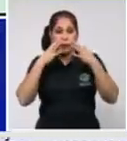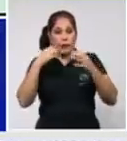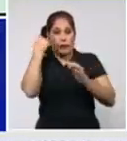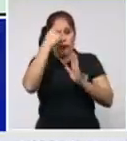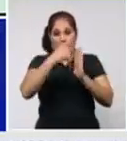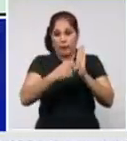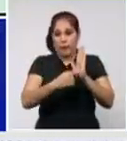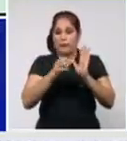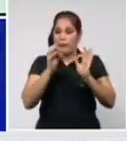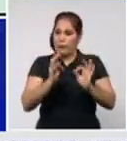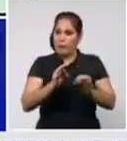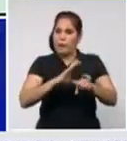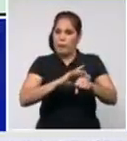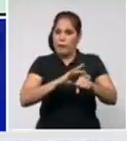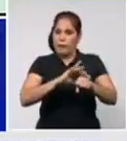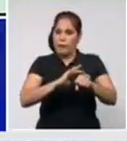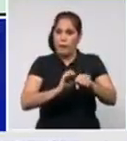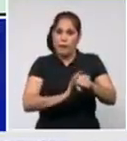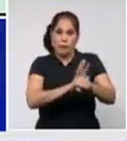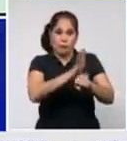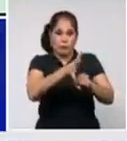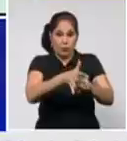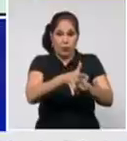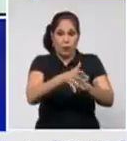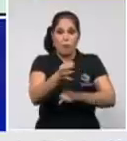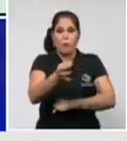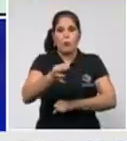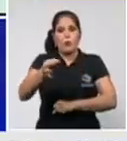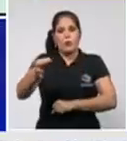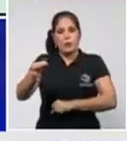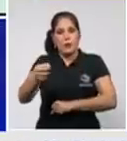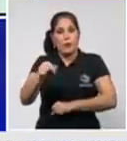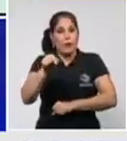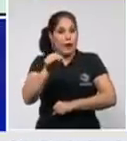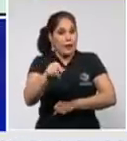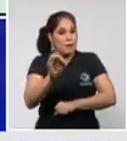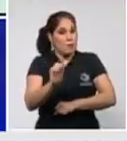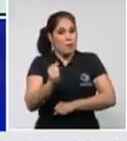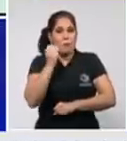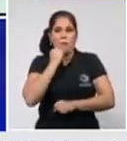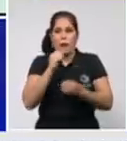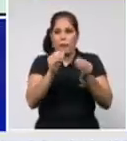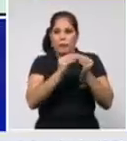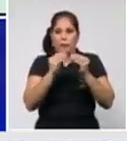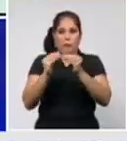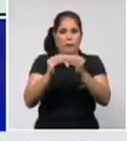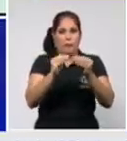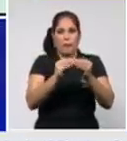de esta enfermedad, pues son los municipios donde hemos tenido más transmisión en los últimos 15 días